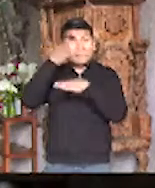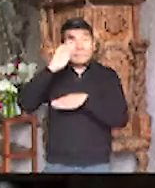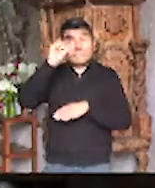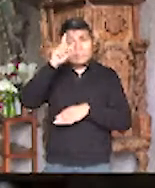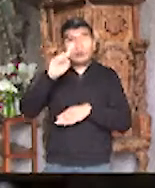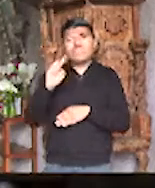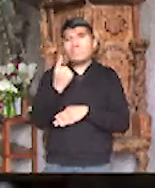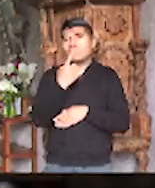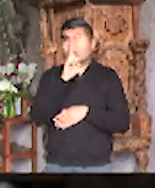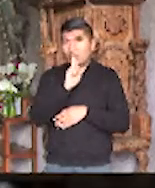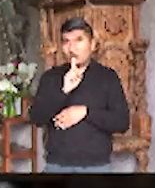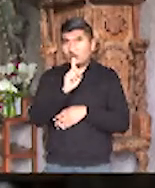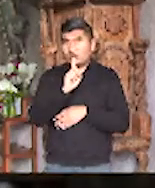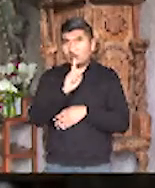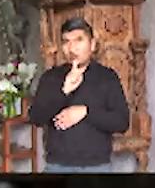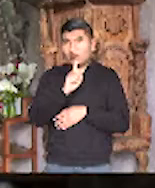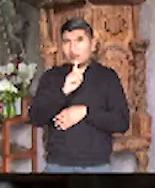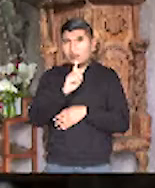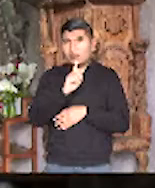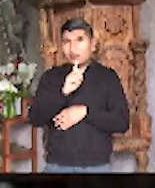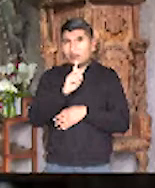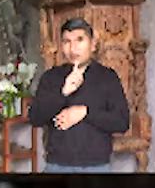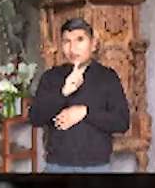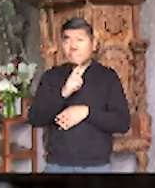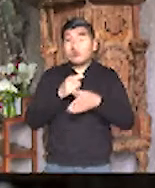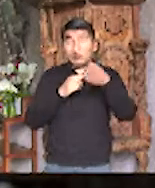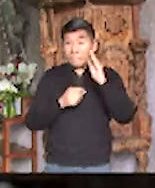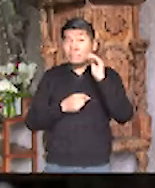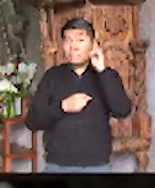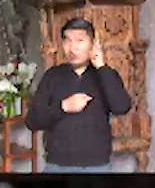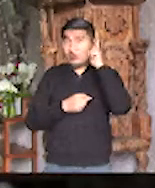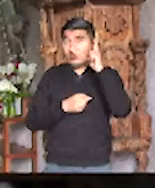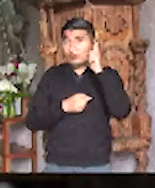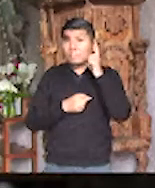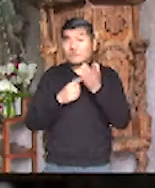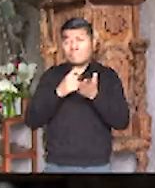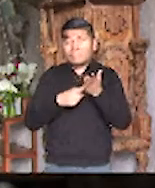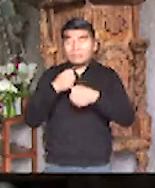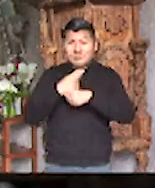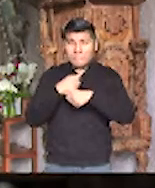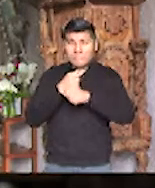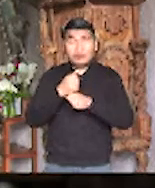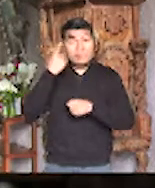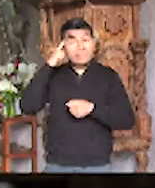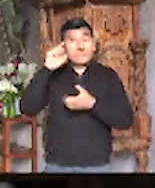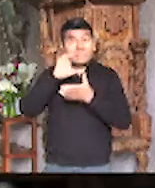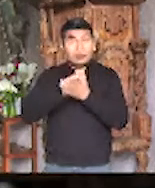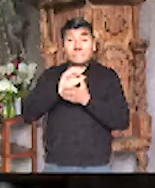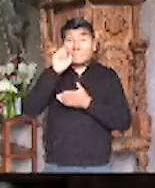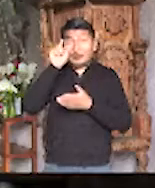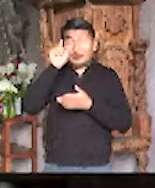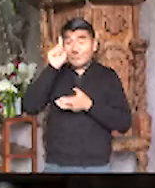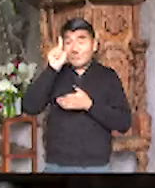sólo una en singular dios que obra para creer en aquel que el